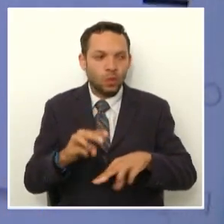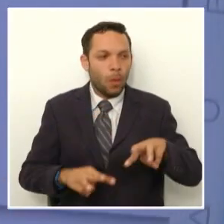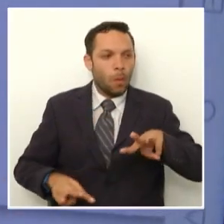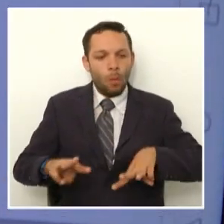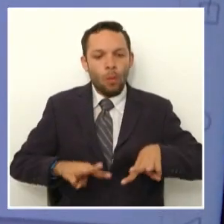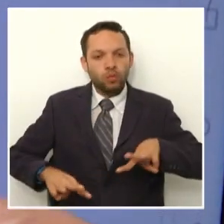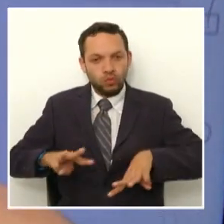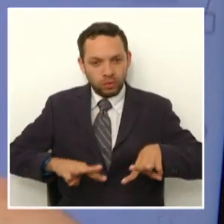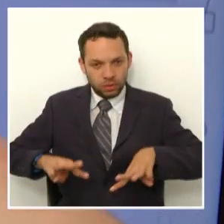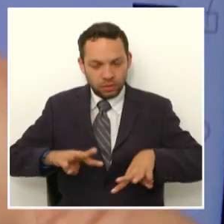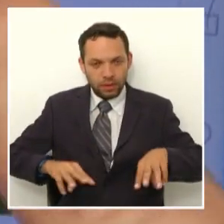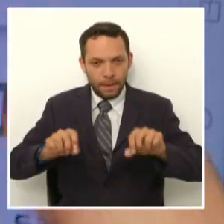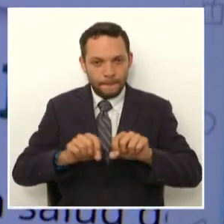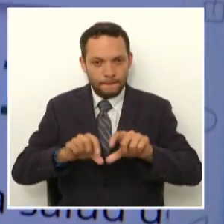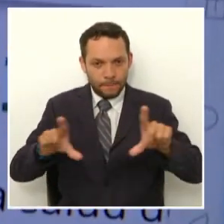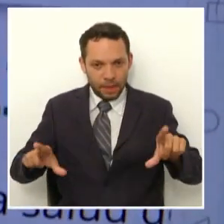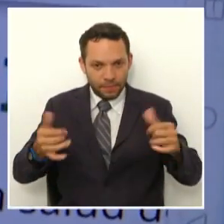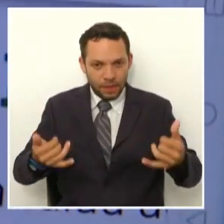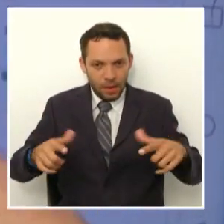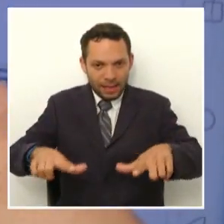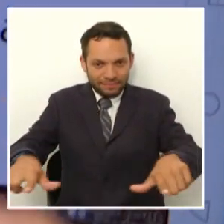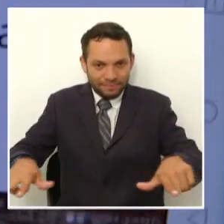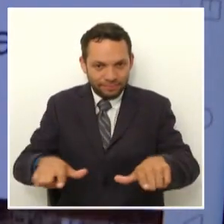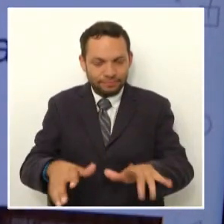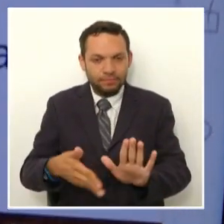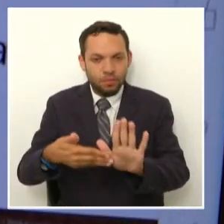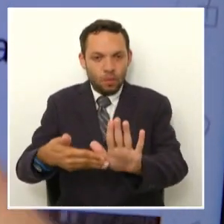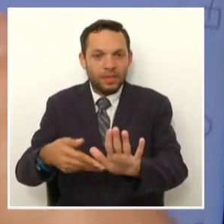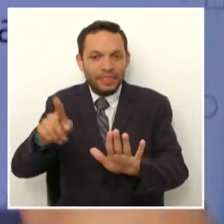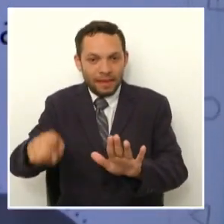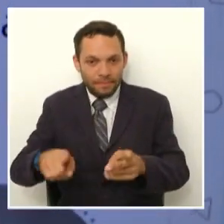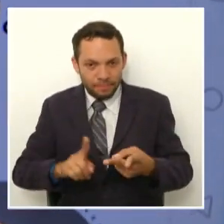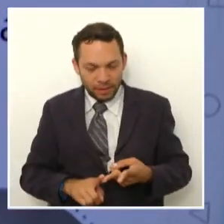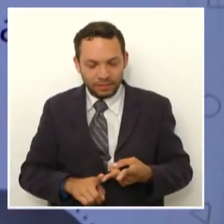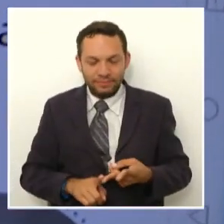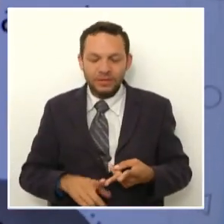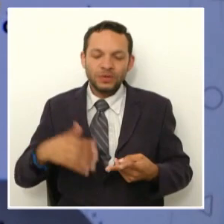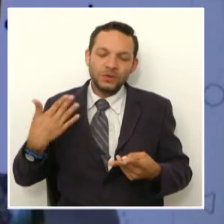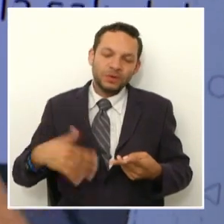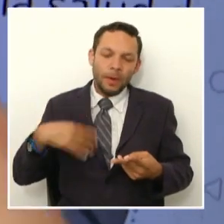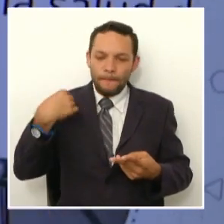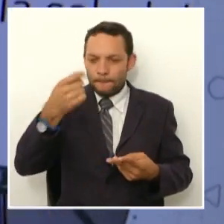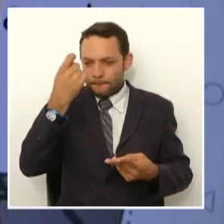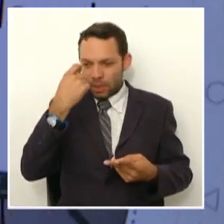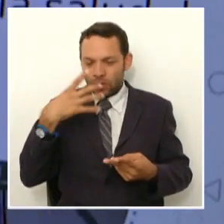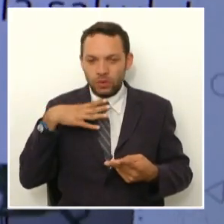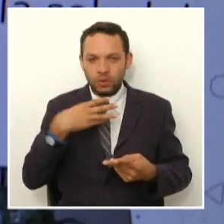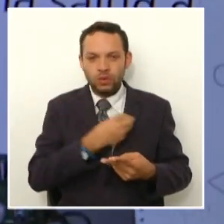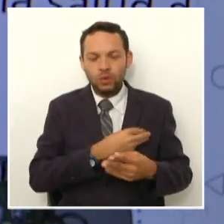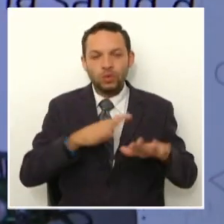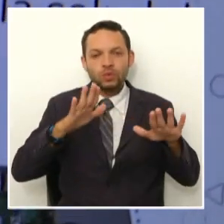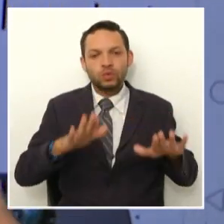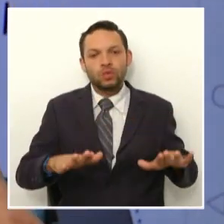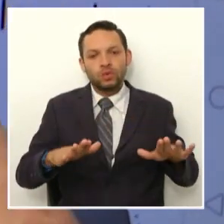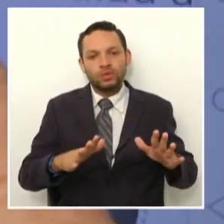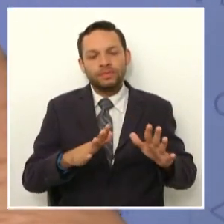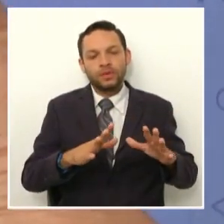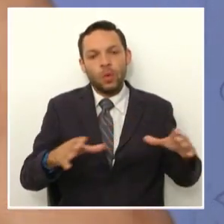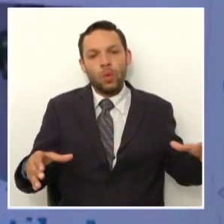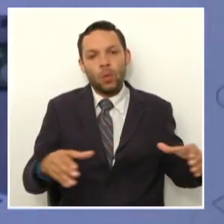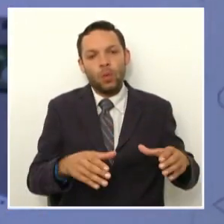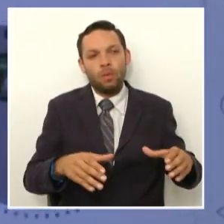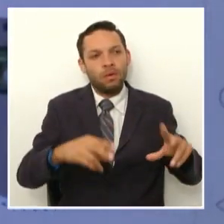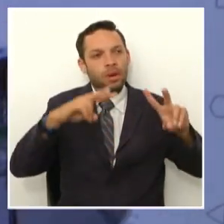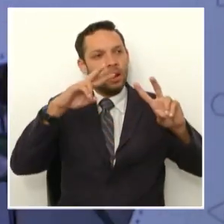que más adelante creo vamos a mostrar. De manera que eso es esto, doctor Rojas, un centro de investigación histórica, ¿no? Y